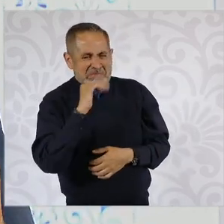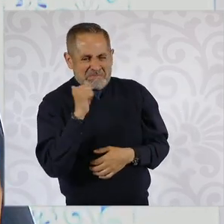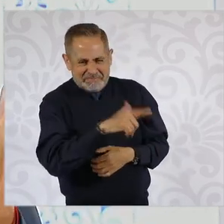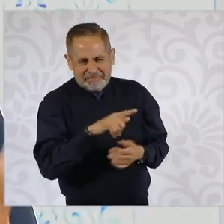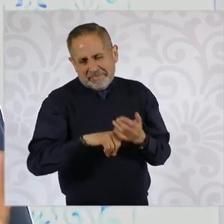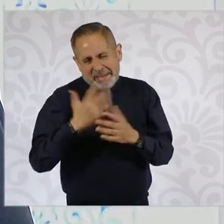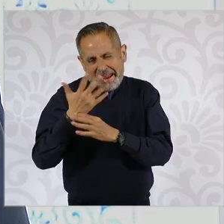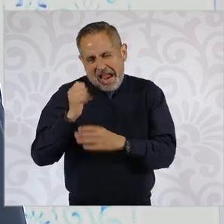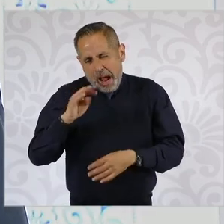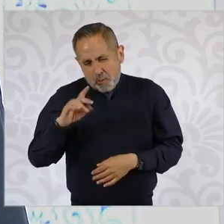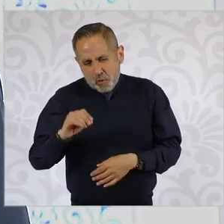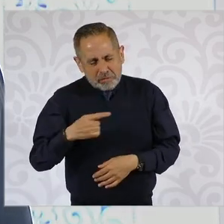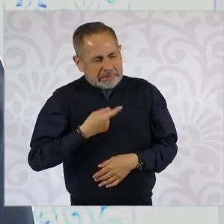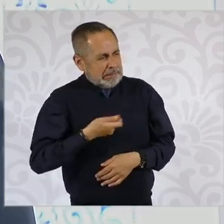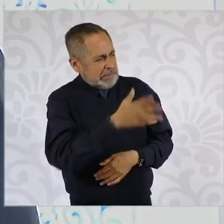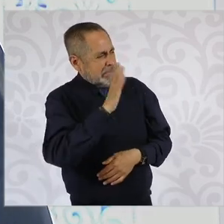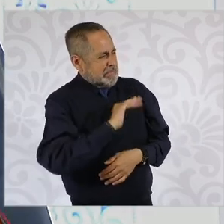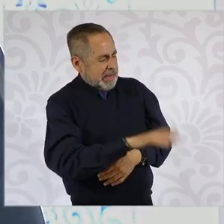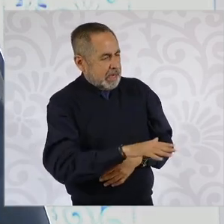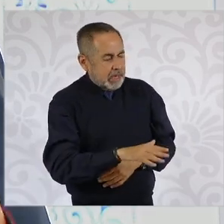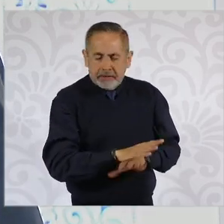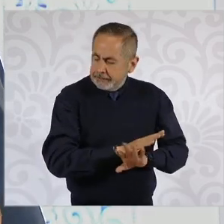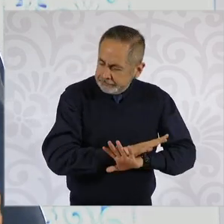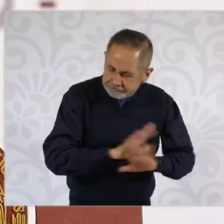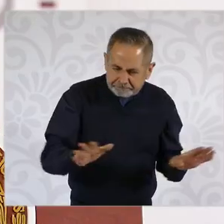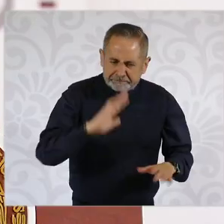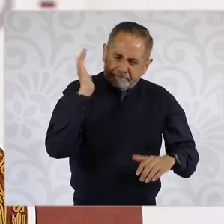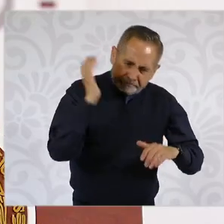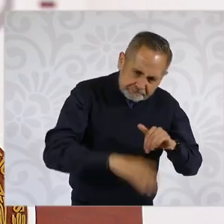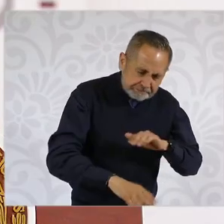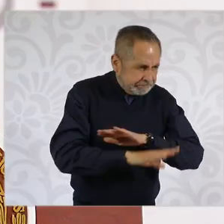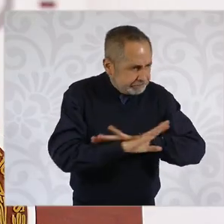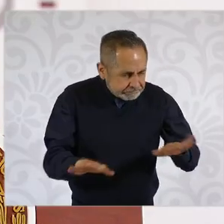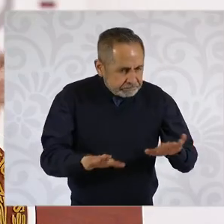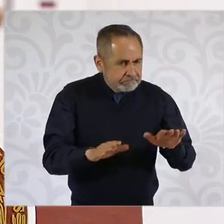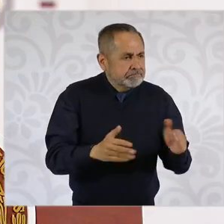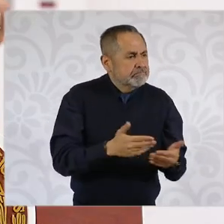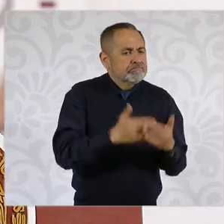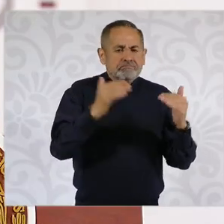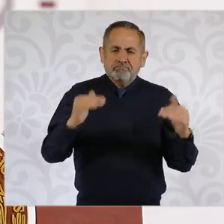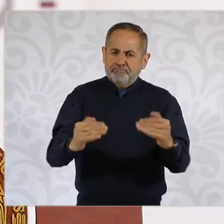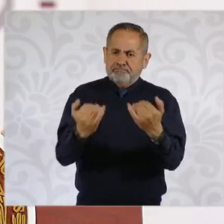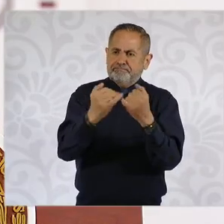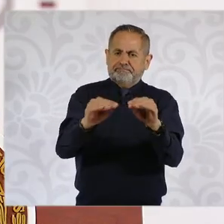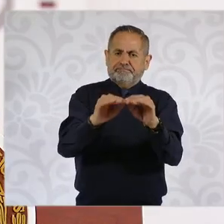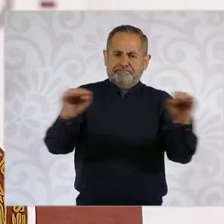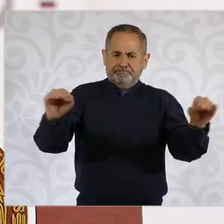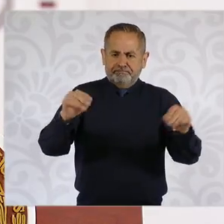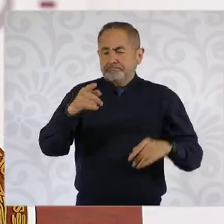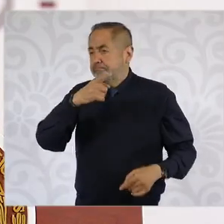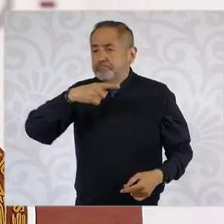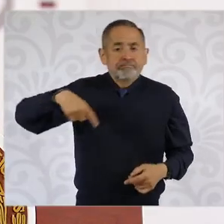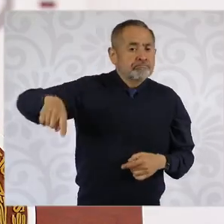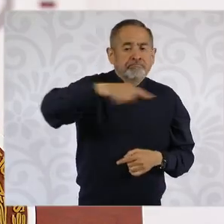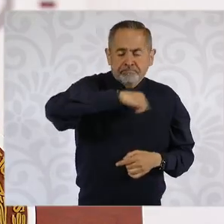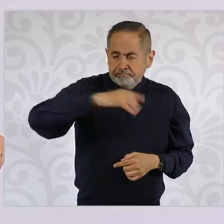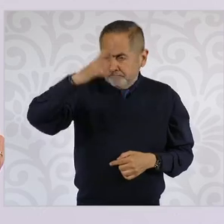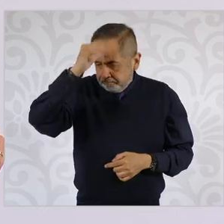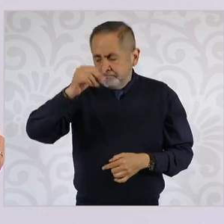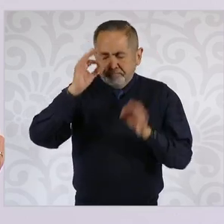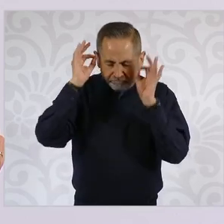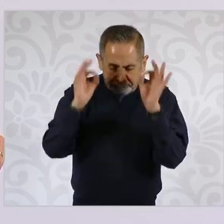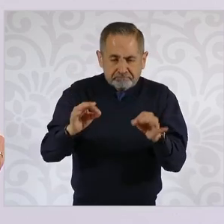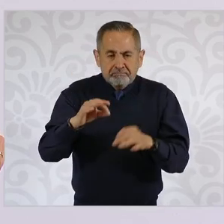Pero todas y todos tenemos que estar de acuerdo en que al elegirse los jueces y